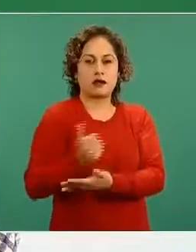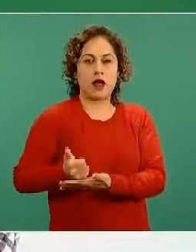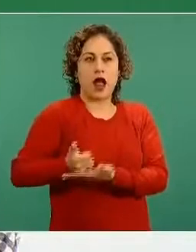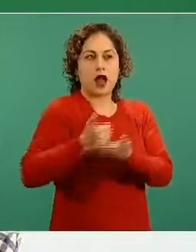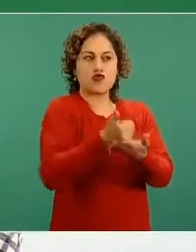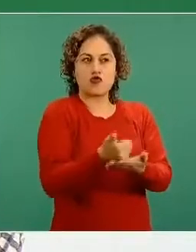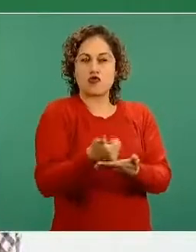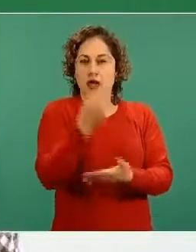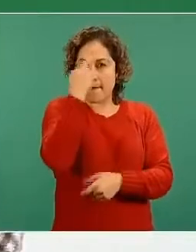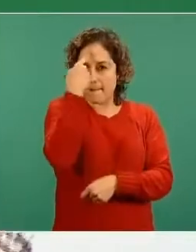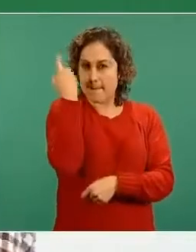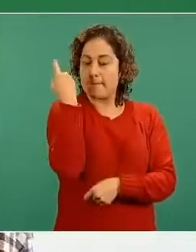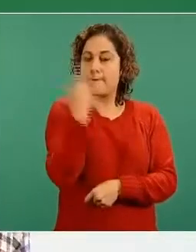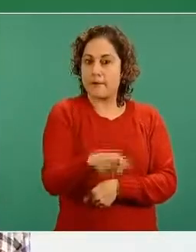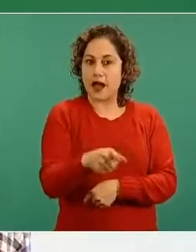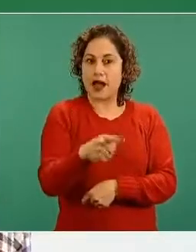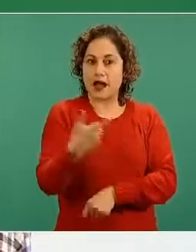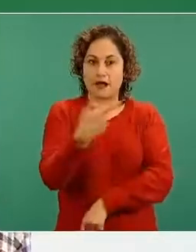cometiendo una